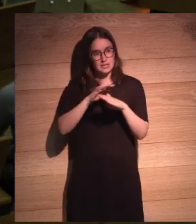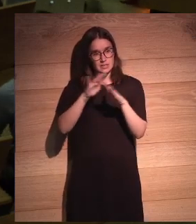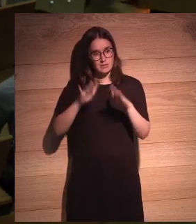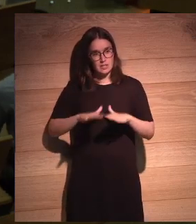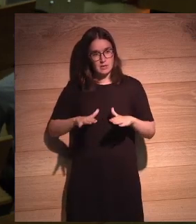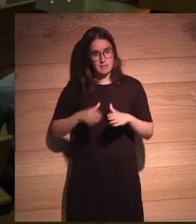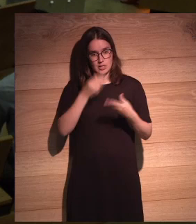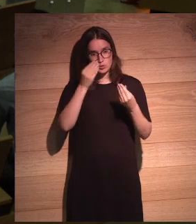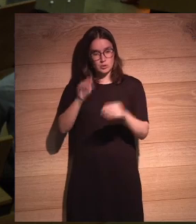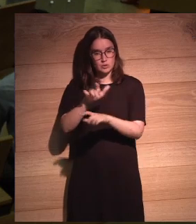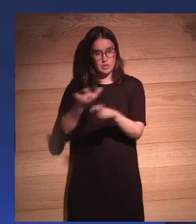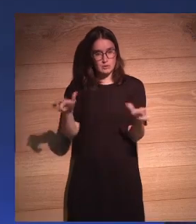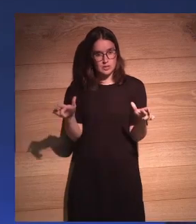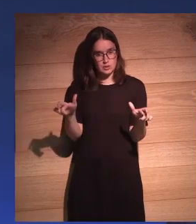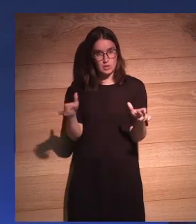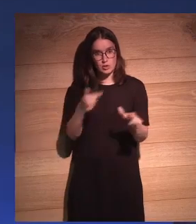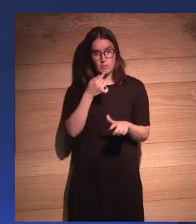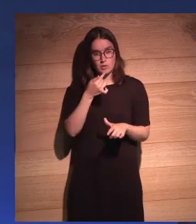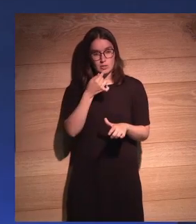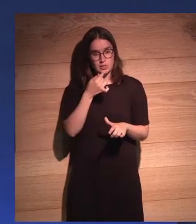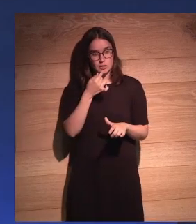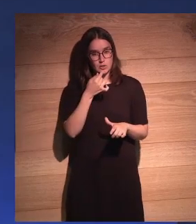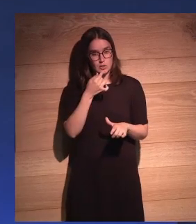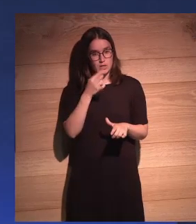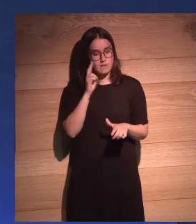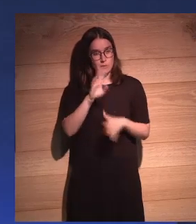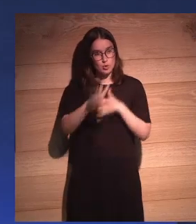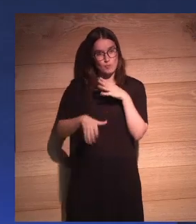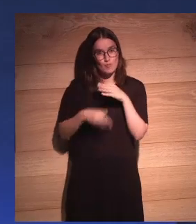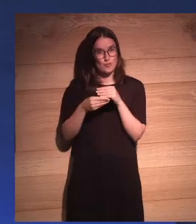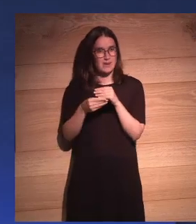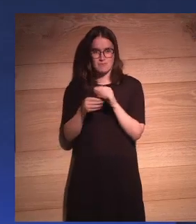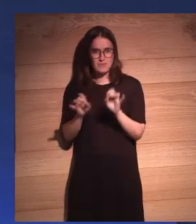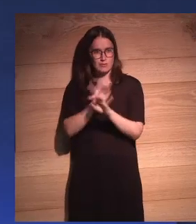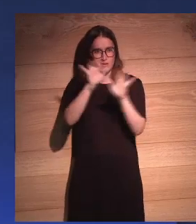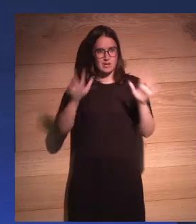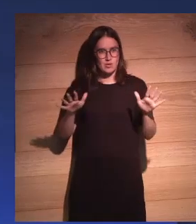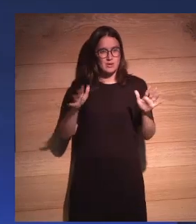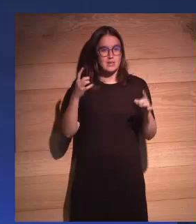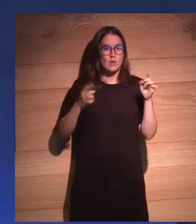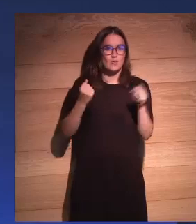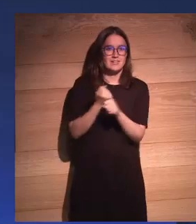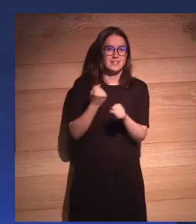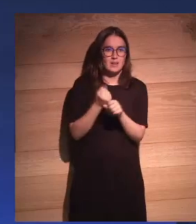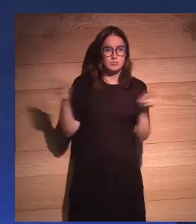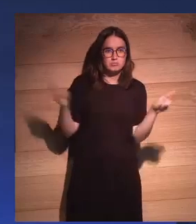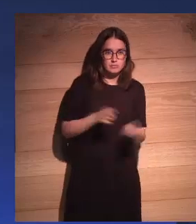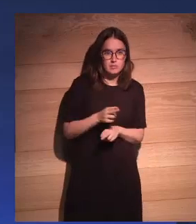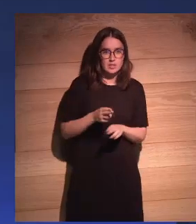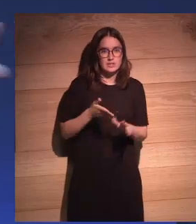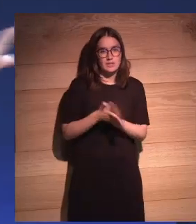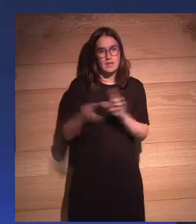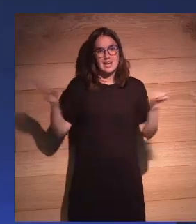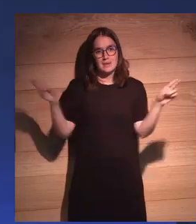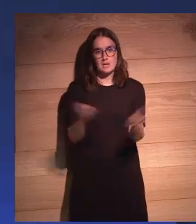van a sustituir a personas. Yo creo que con lo que hemos dicho aquí, que claramente lo vemos como un complemento y como eliminación de algunas tareas, y que nunca es